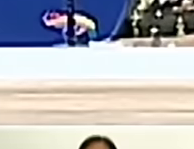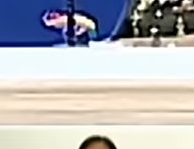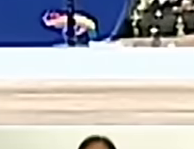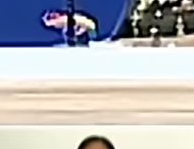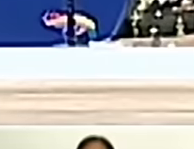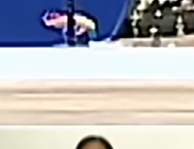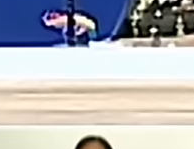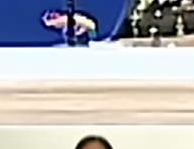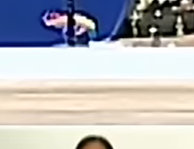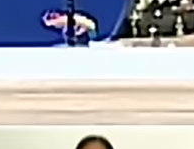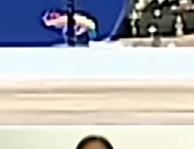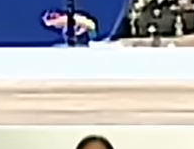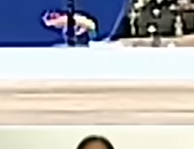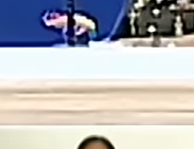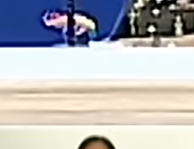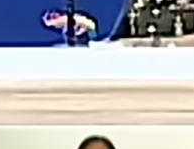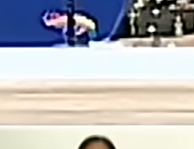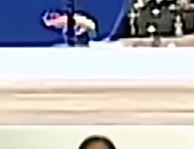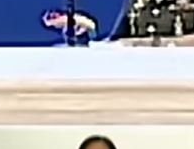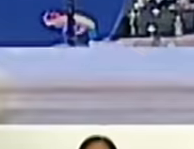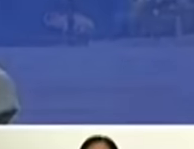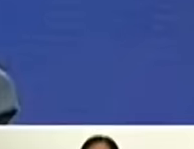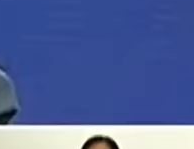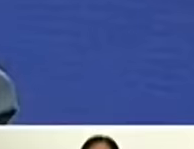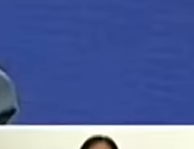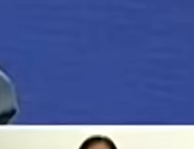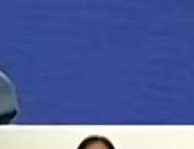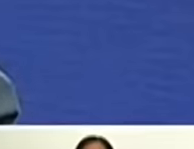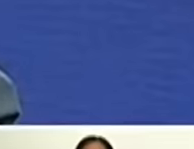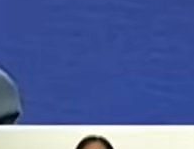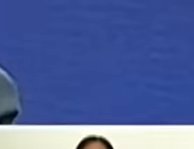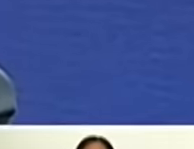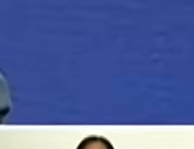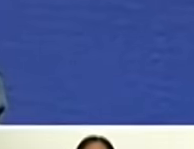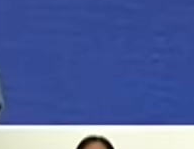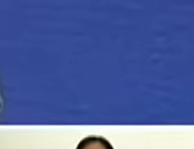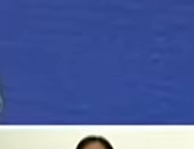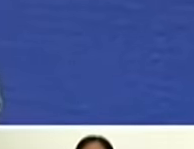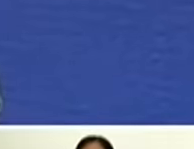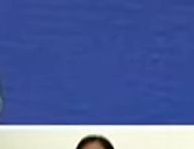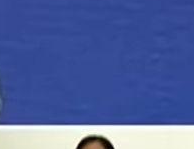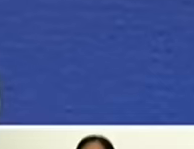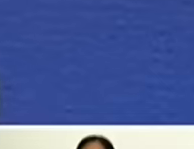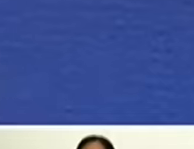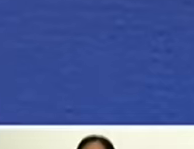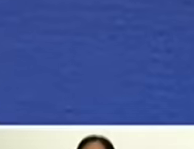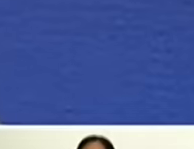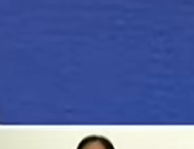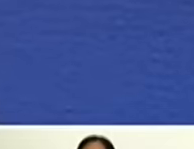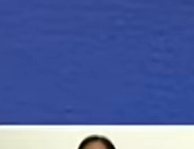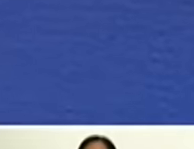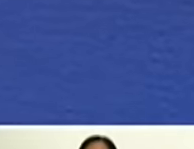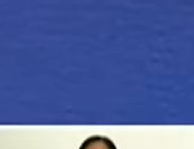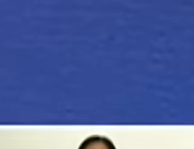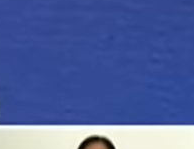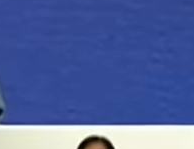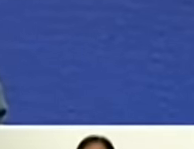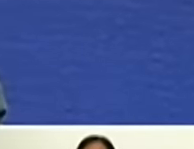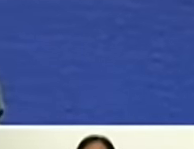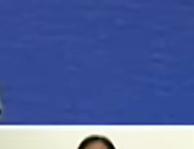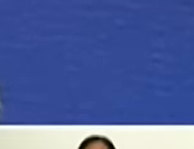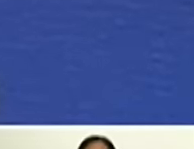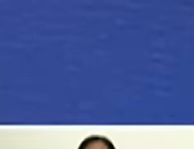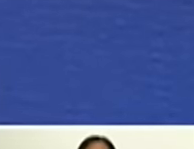a Cipriano Castro. Cipriano Castro se enfermó muy grave y sale en el barco. Y a las 2 horas, cuando ven el barco bien